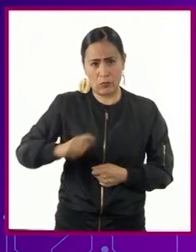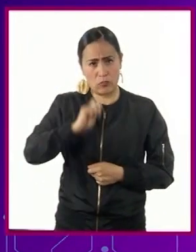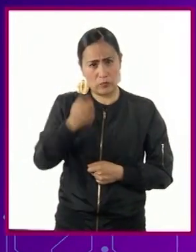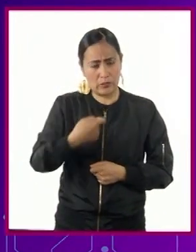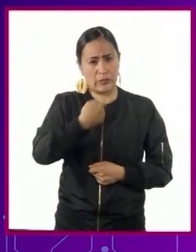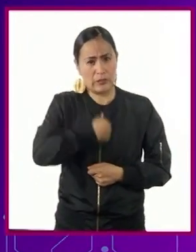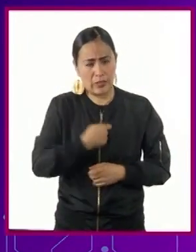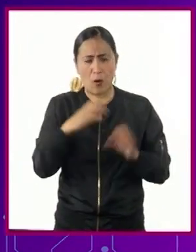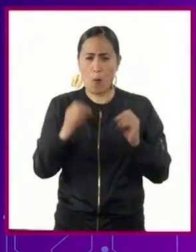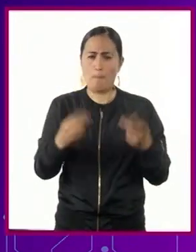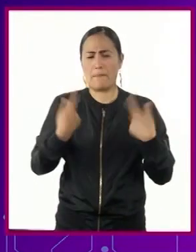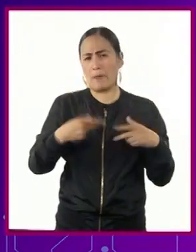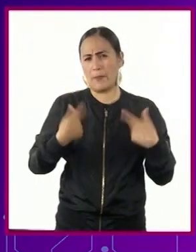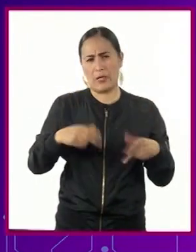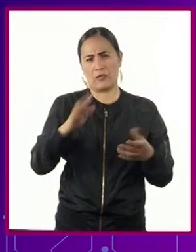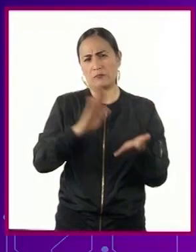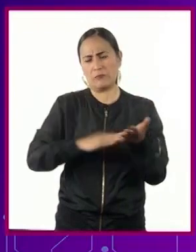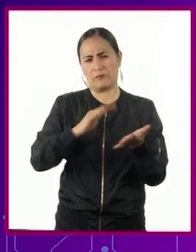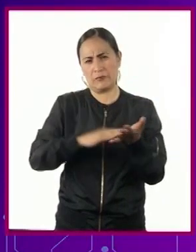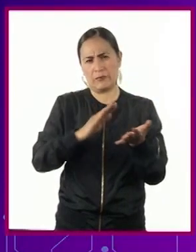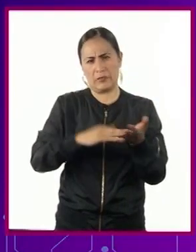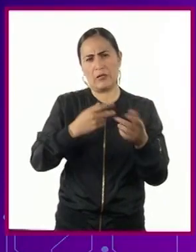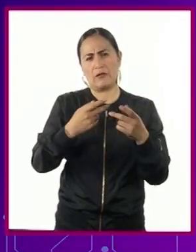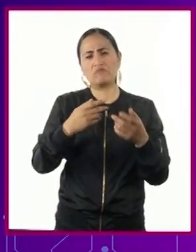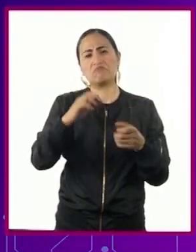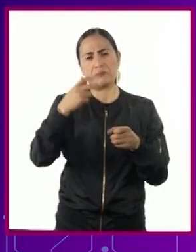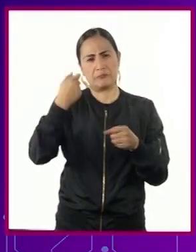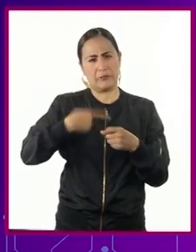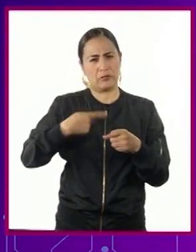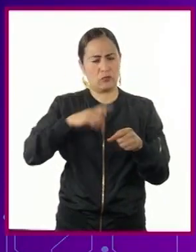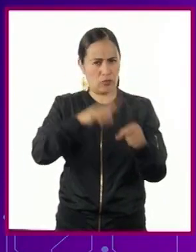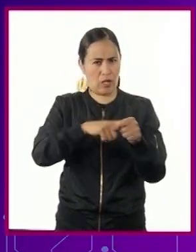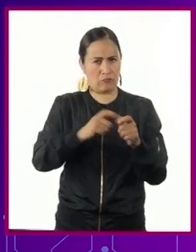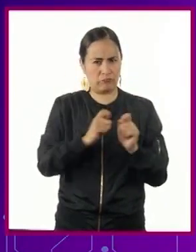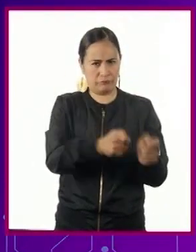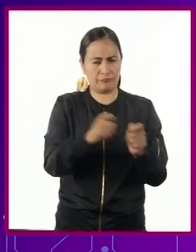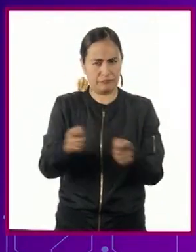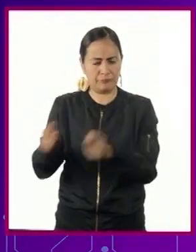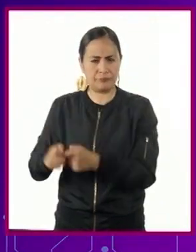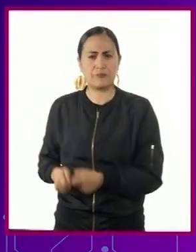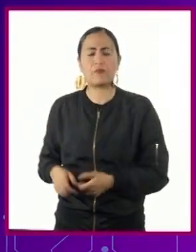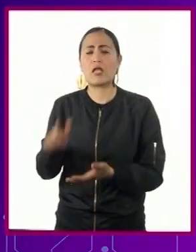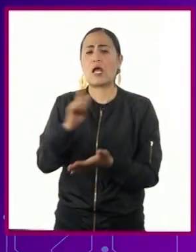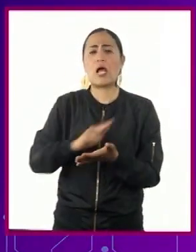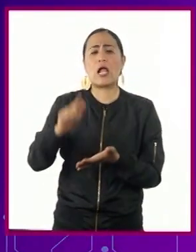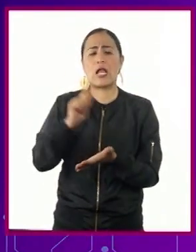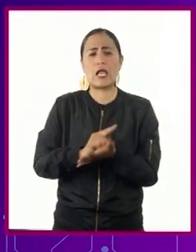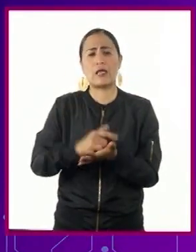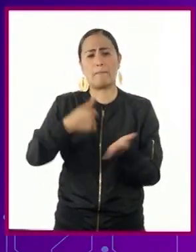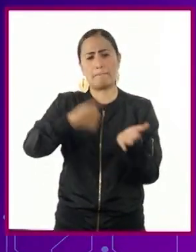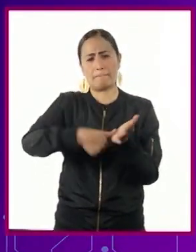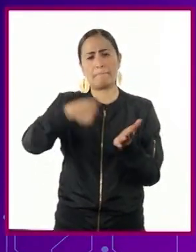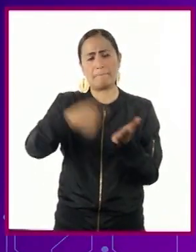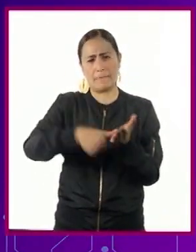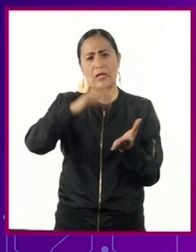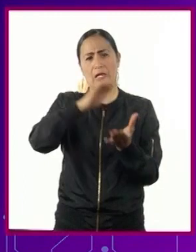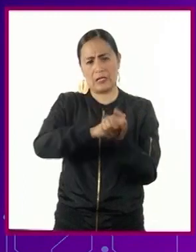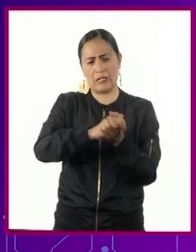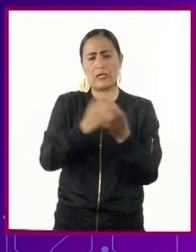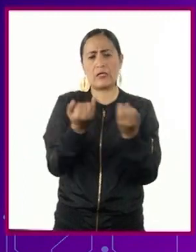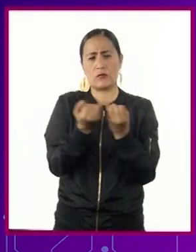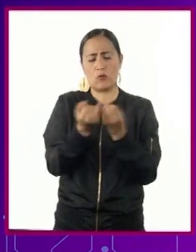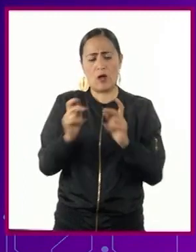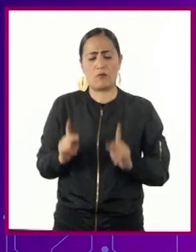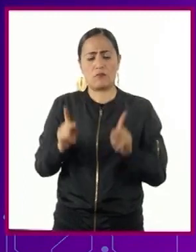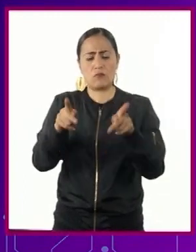trámites personales ante las dependencias de gobierno. La Ley del Matrimonio Civil y la de Secularización de Cementerios, que